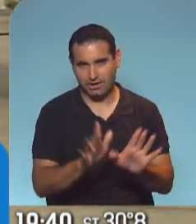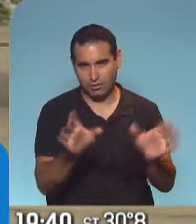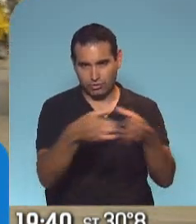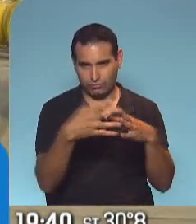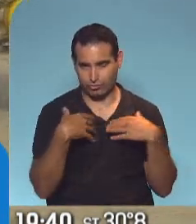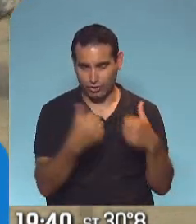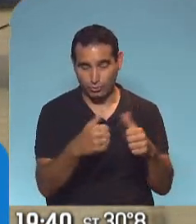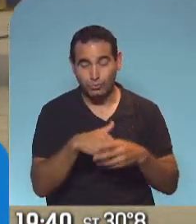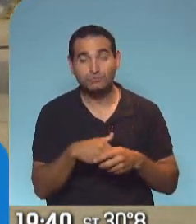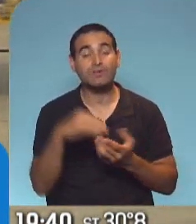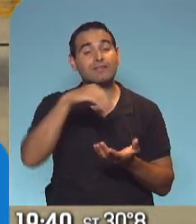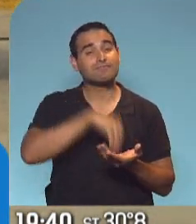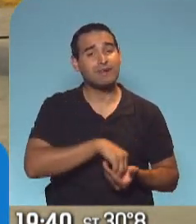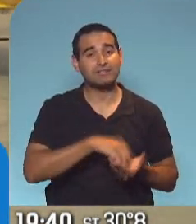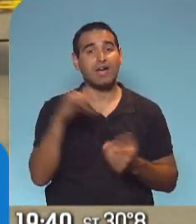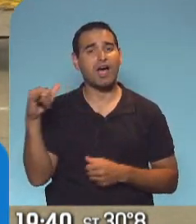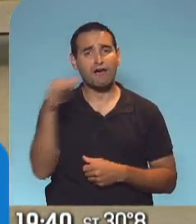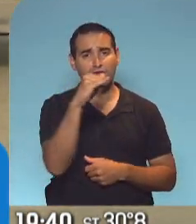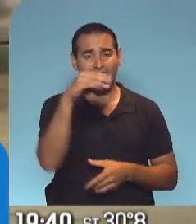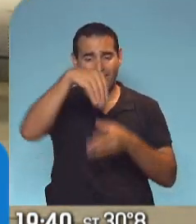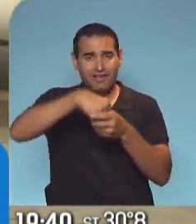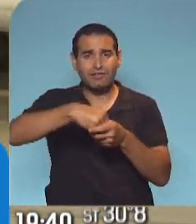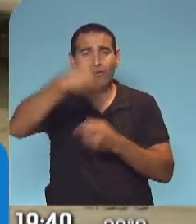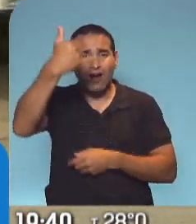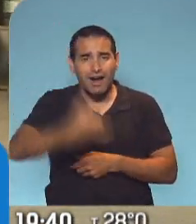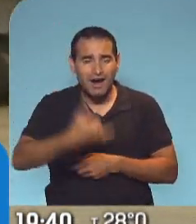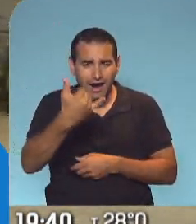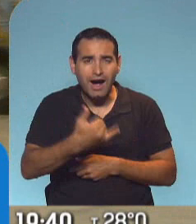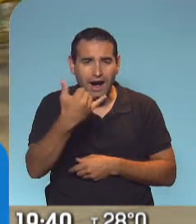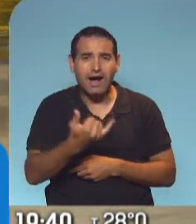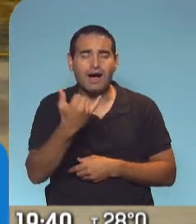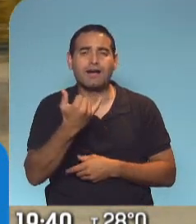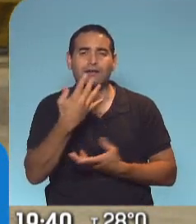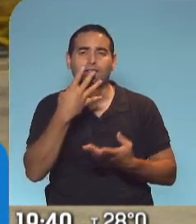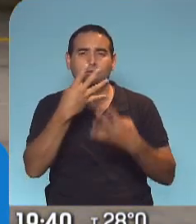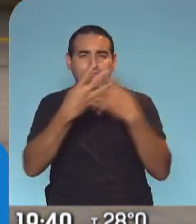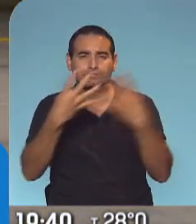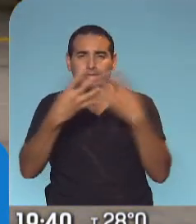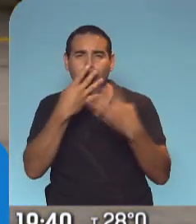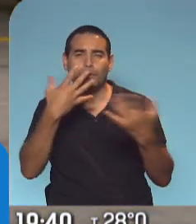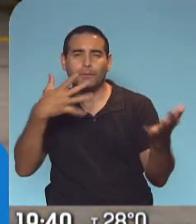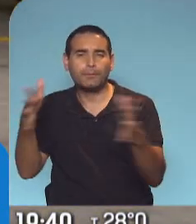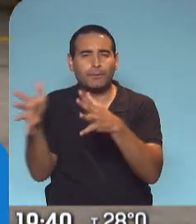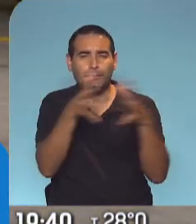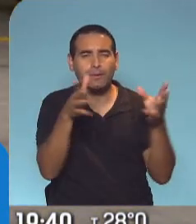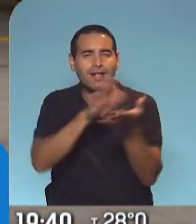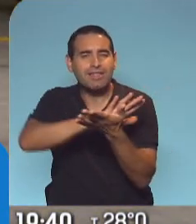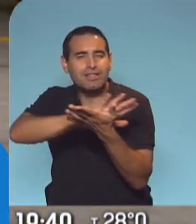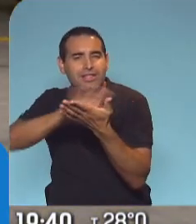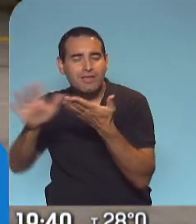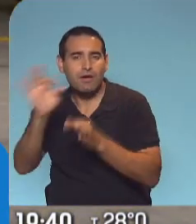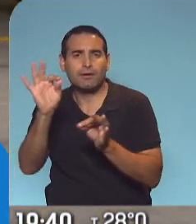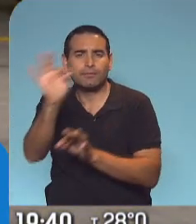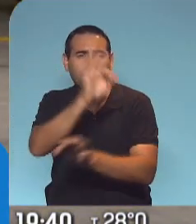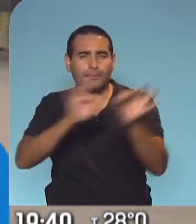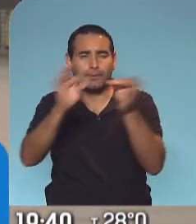llegada. Y por otro lado, los aviones cuentan con filtros que purifican el aire y eliminan los virus y los